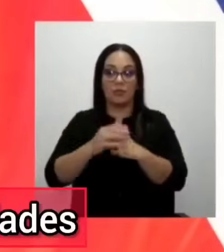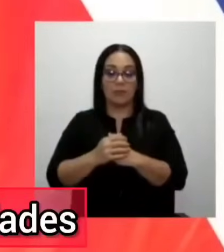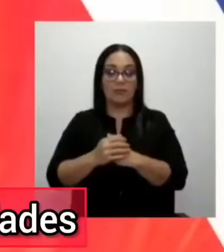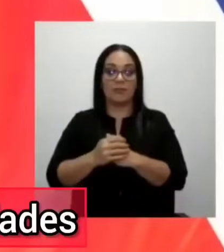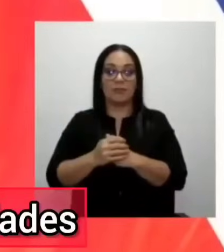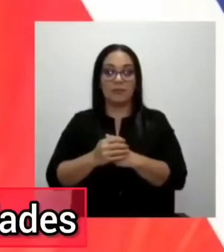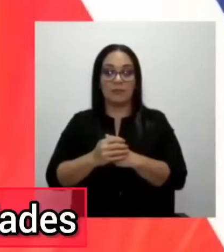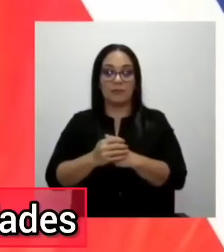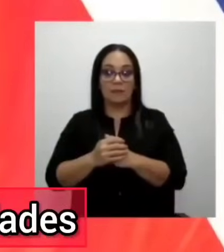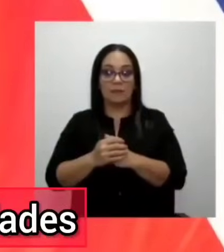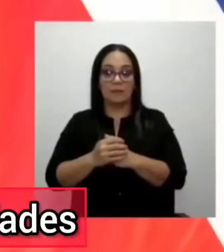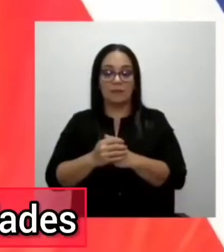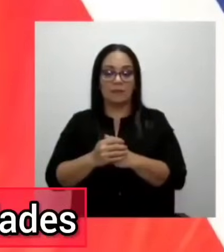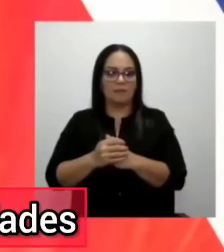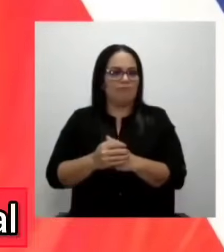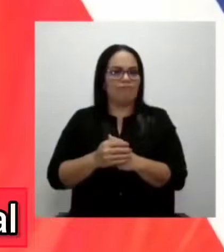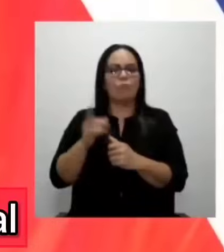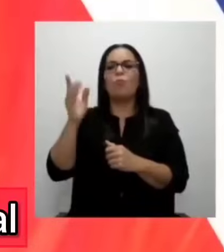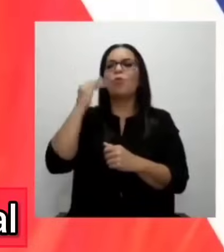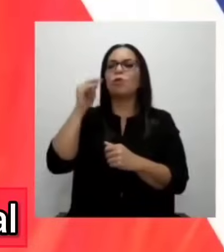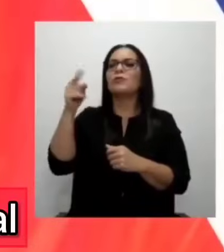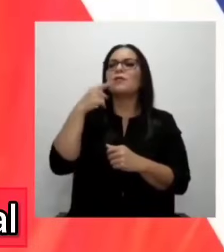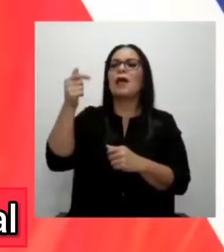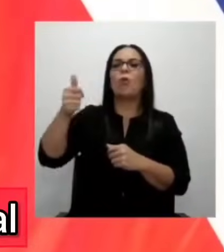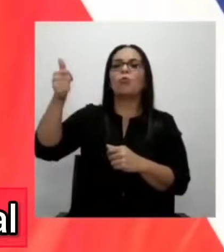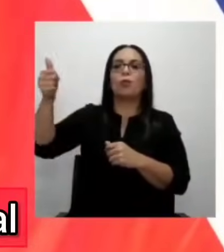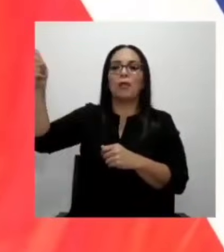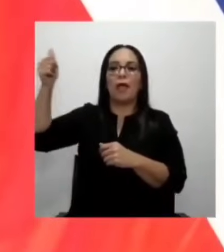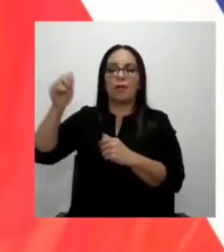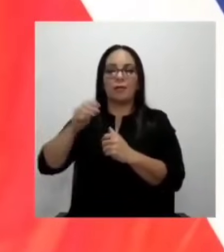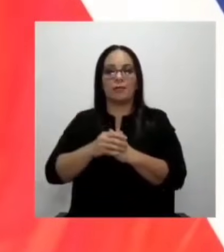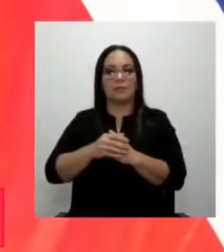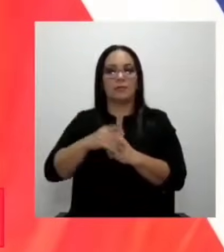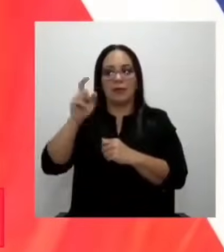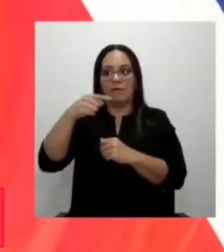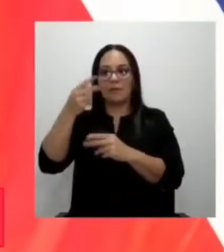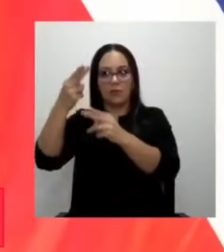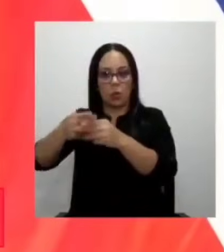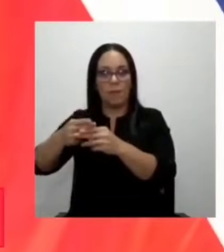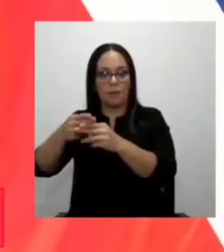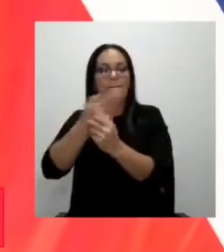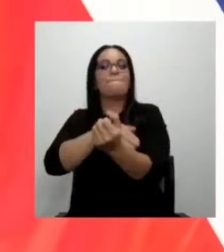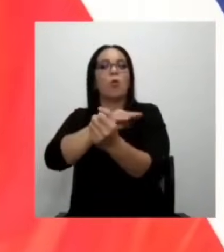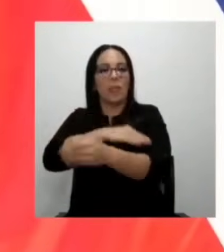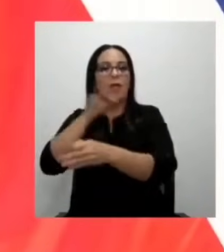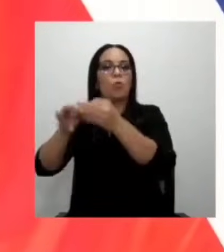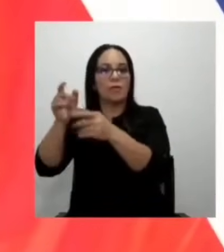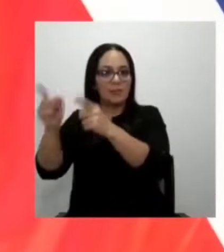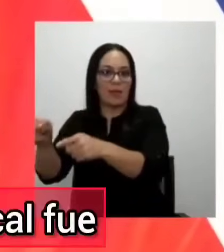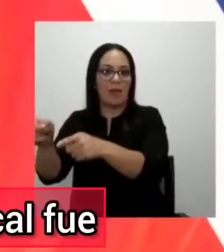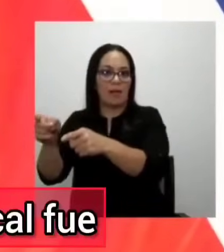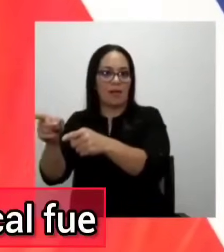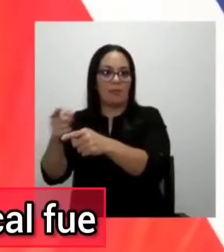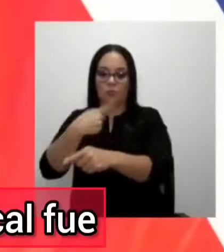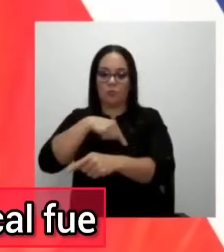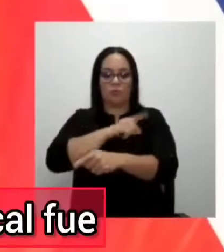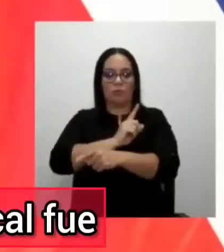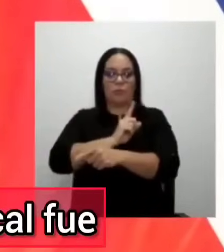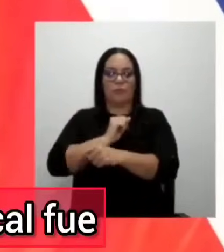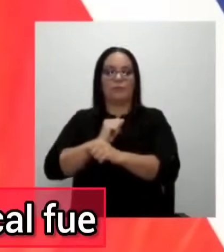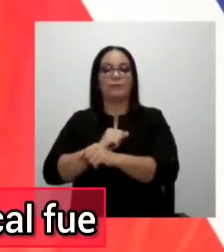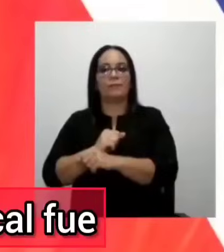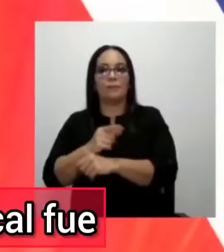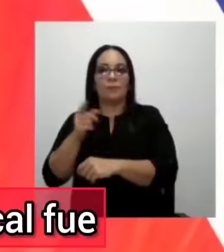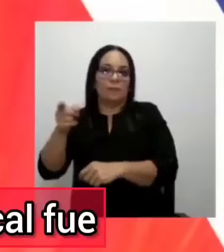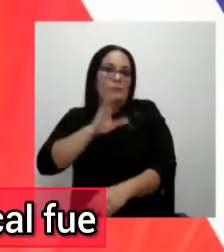Entonces, ¿por qué dice las autoridades? ¿Por qué no dice el Poder Judicial? Entonces, eso fue lo que pasó. La policía acató